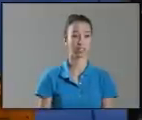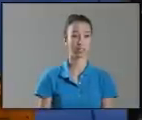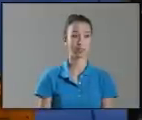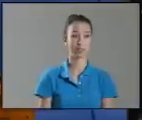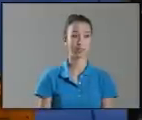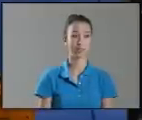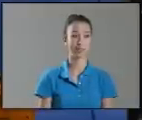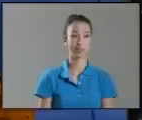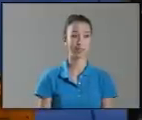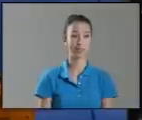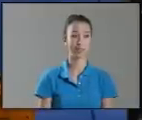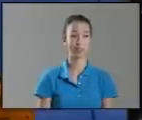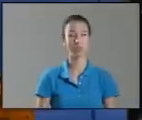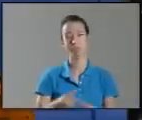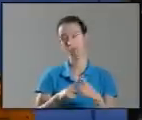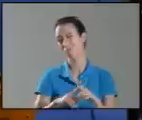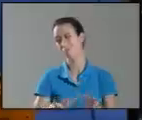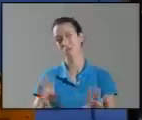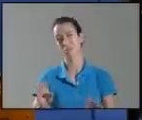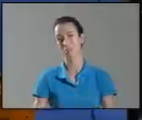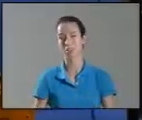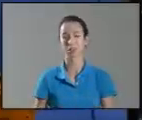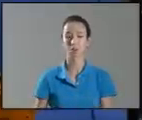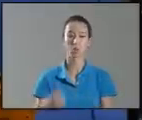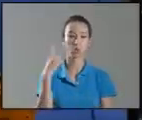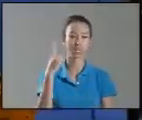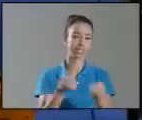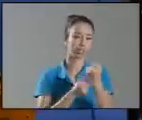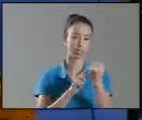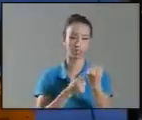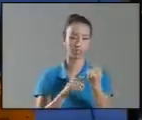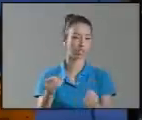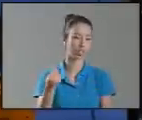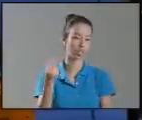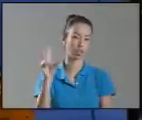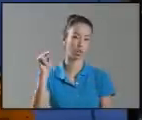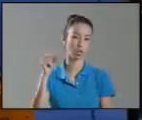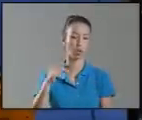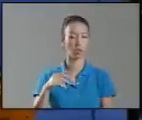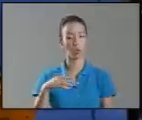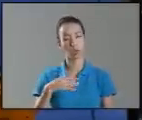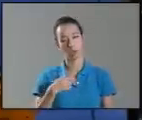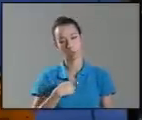Yo tenía un mi cuate que le habíamos ayudado aquí, cuate ministro que le habíamos ayudado acá,